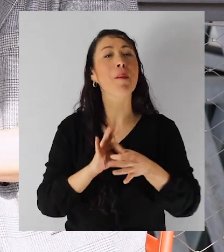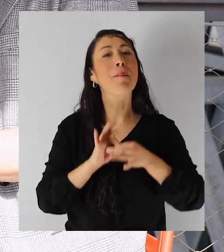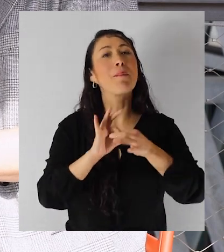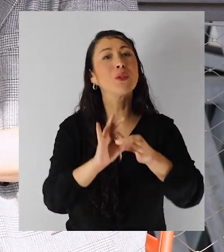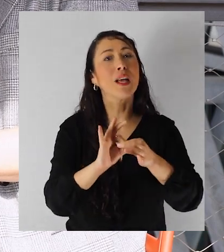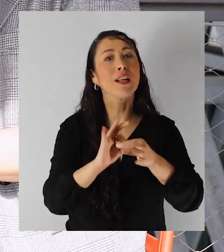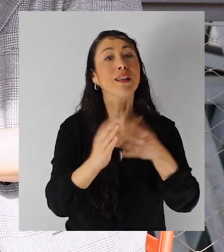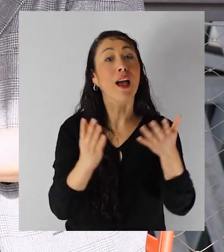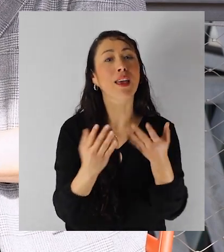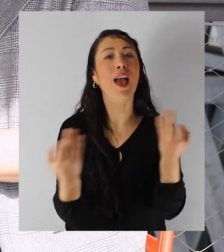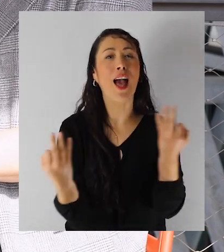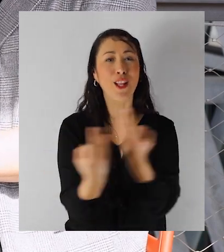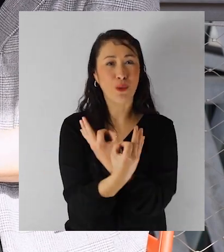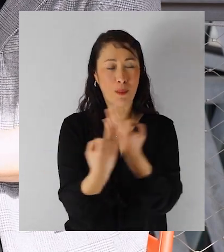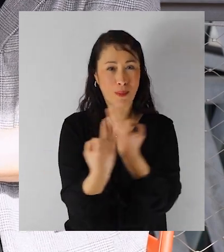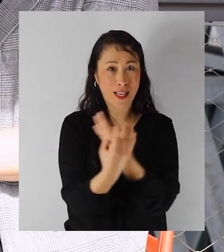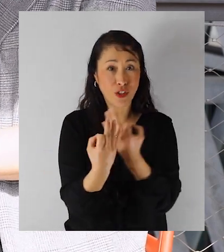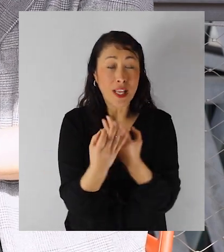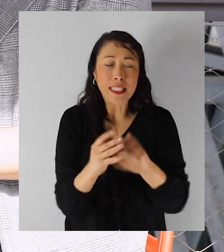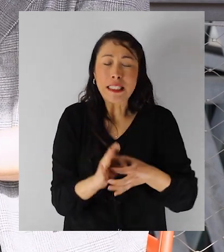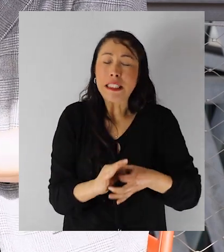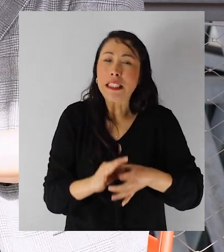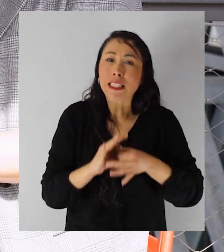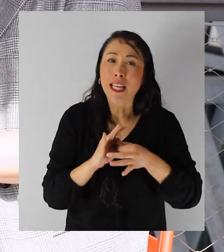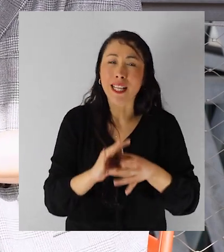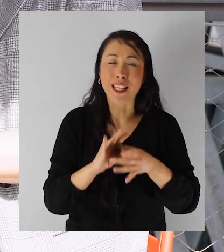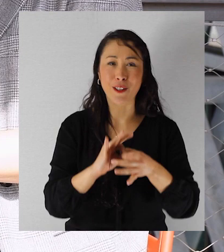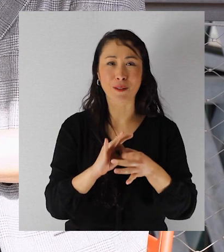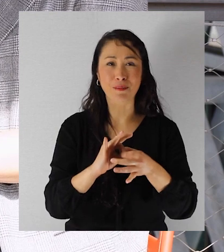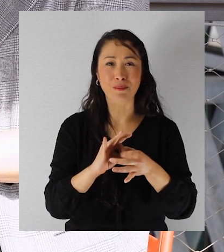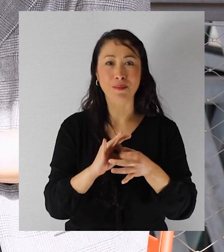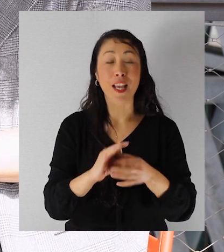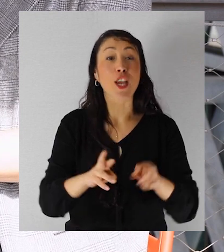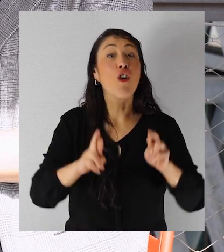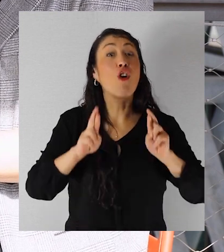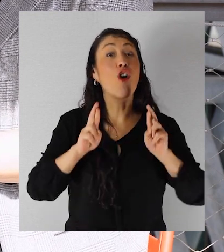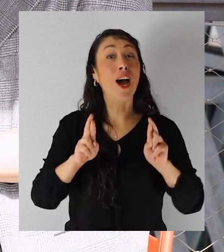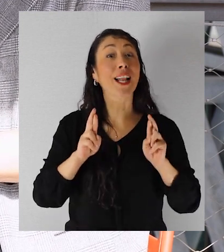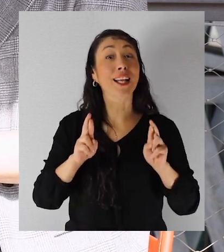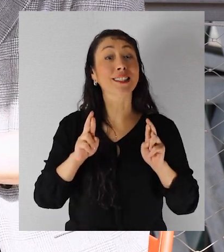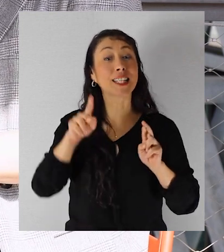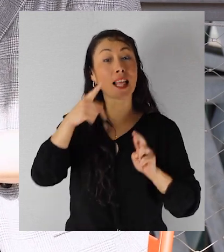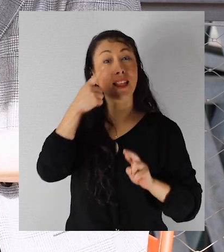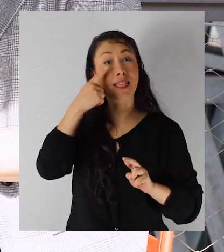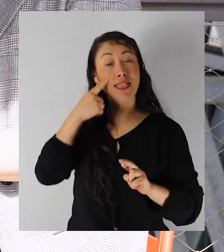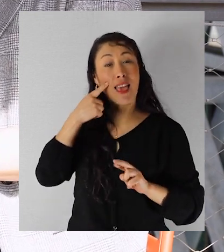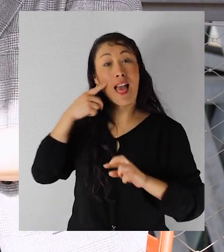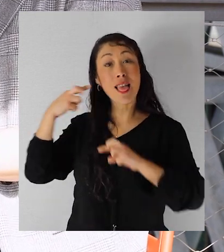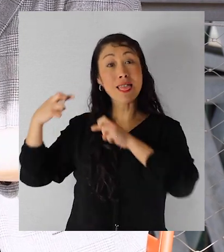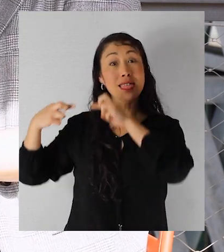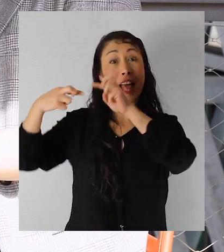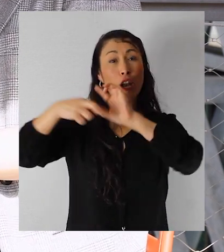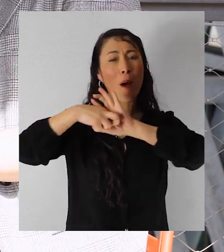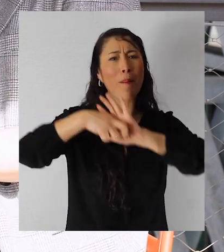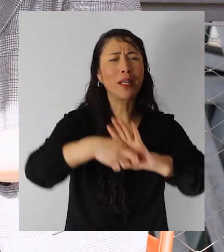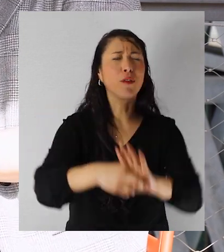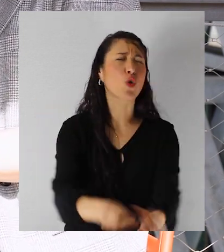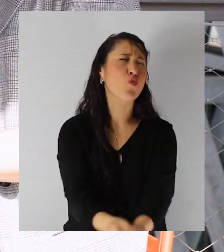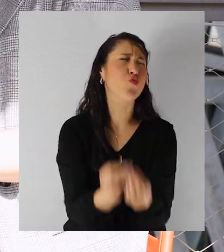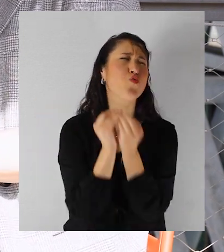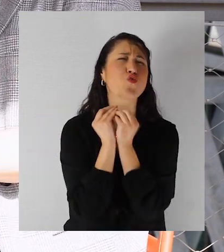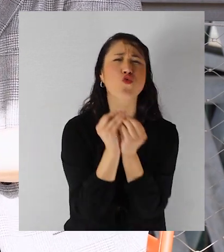a tu explicación, y te agradezco mucho, y esperemos que este Día de los Patrimonios